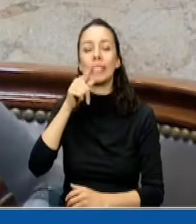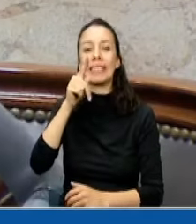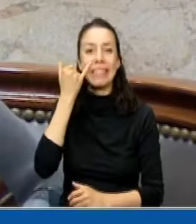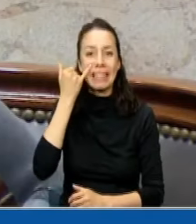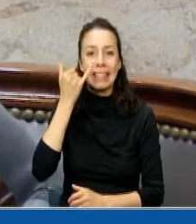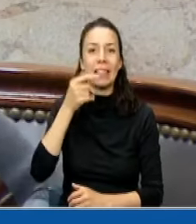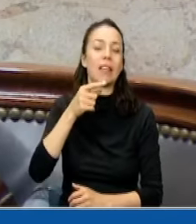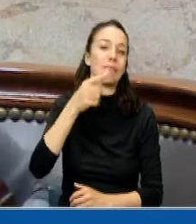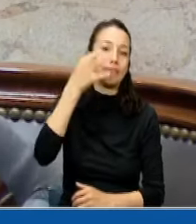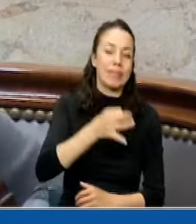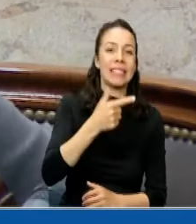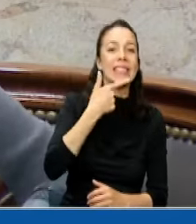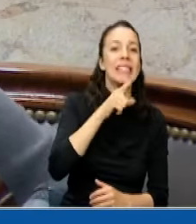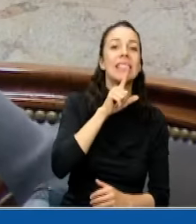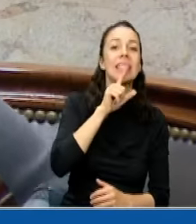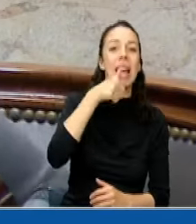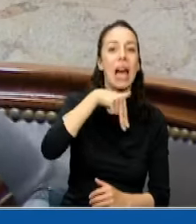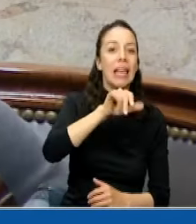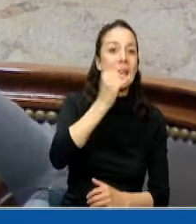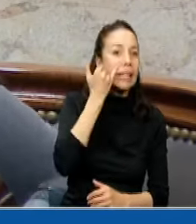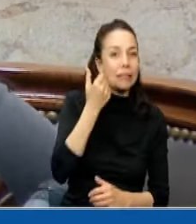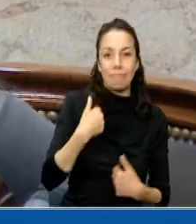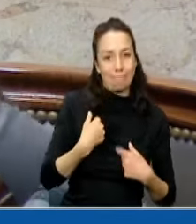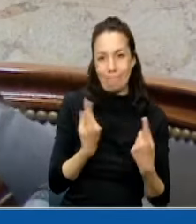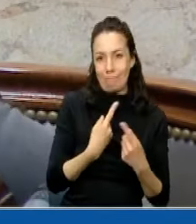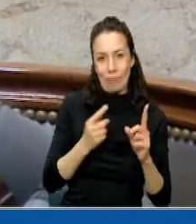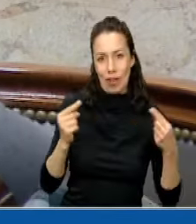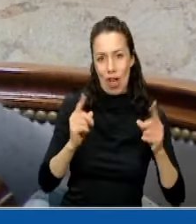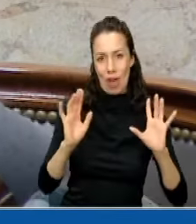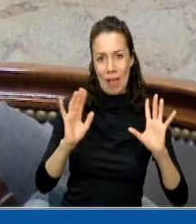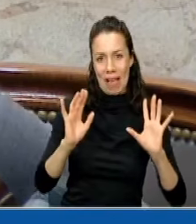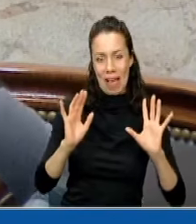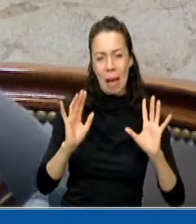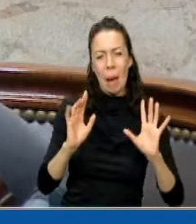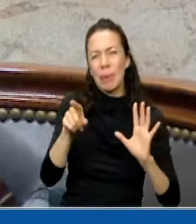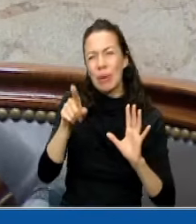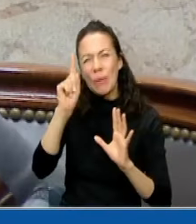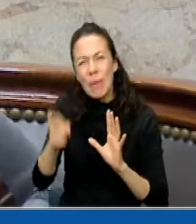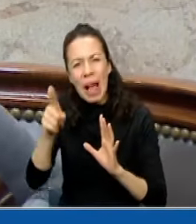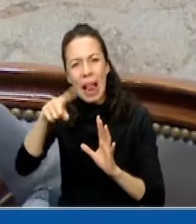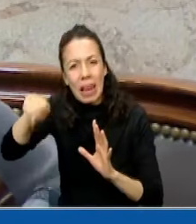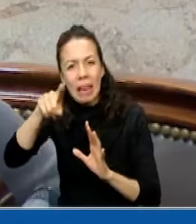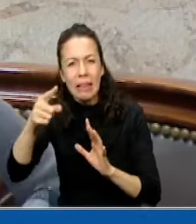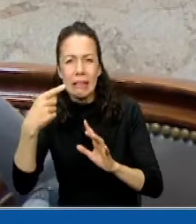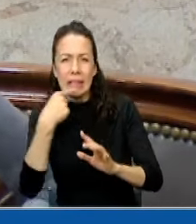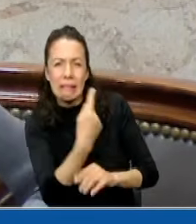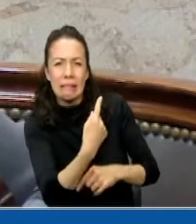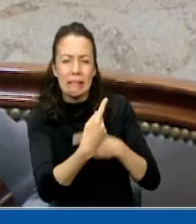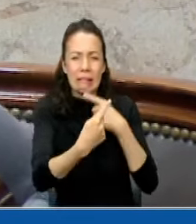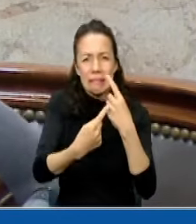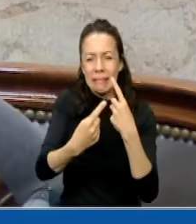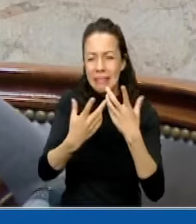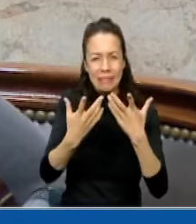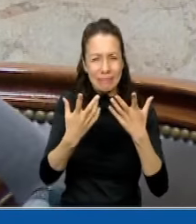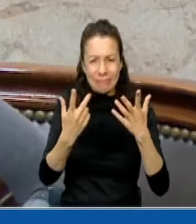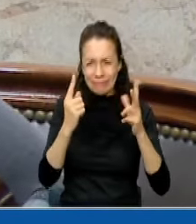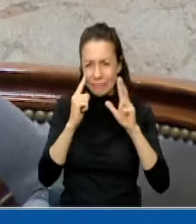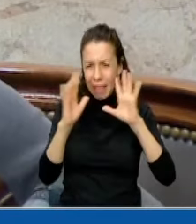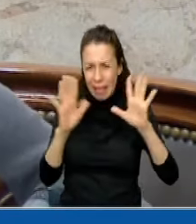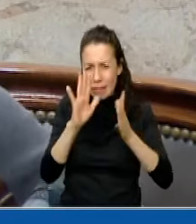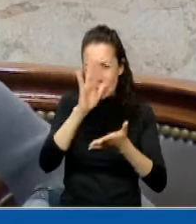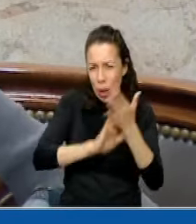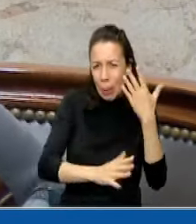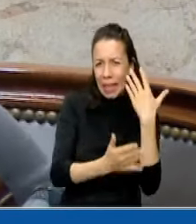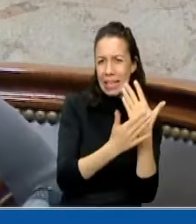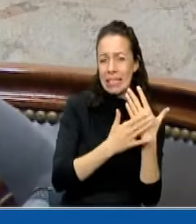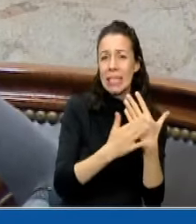Pero esa alusión a cuento de nada sobre la izquierda también tiene que ver